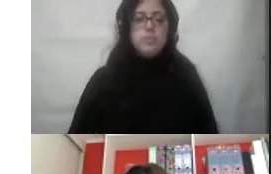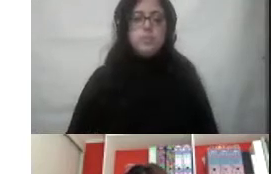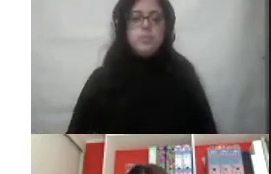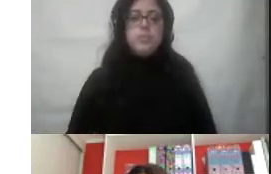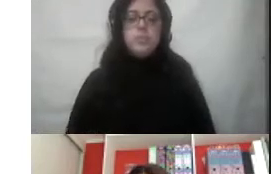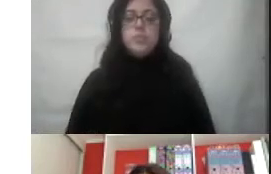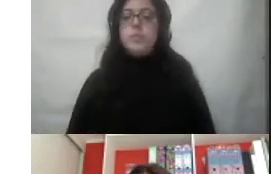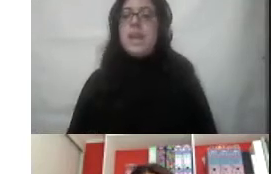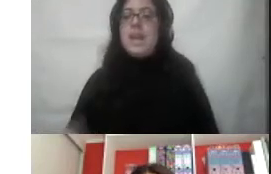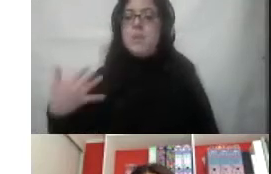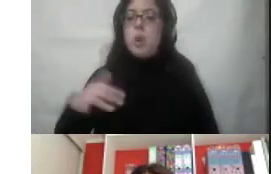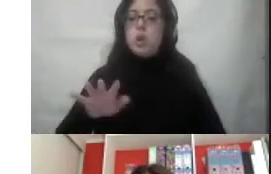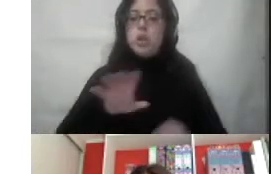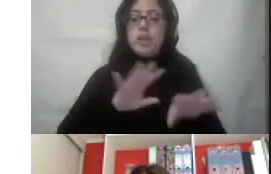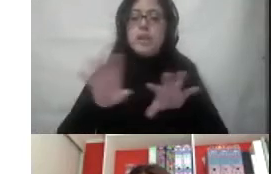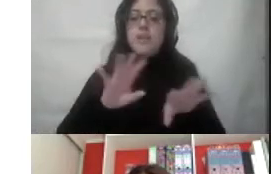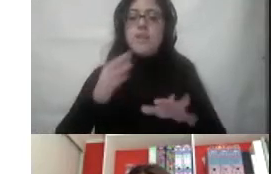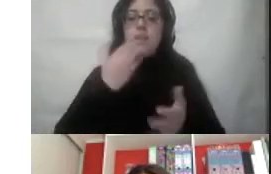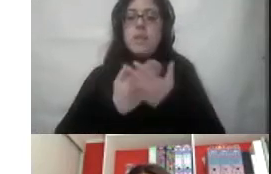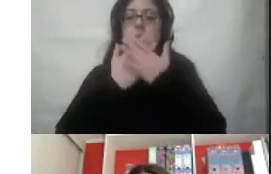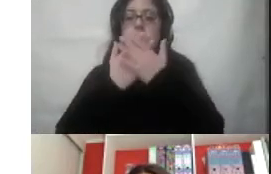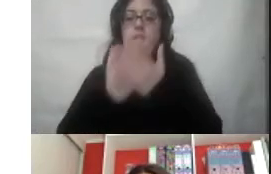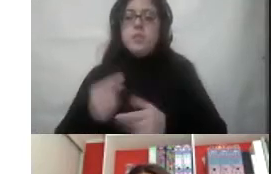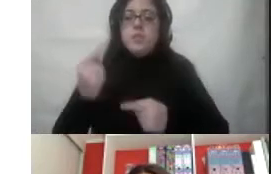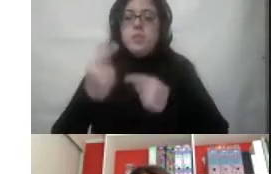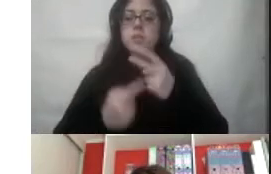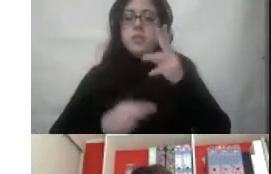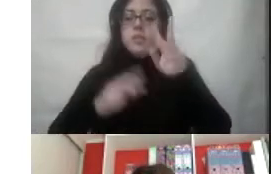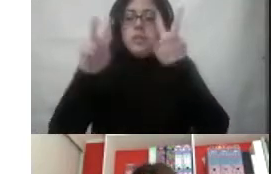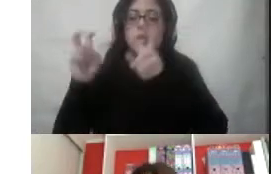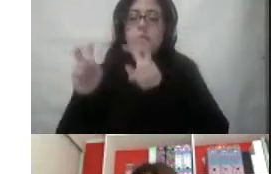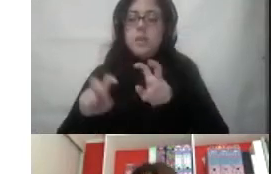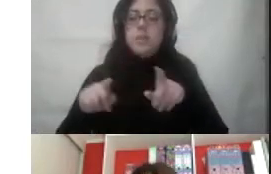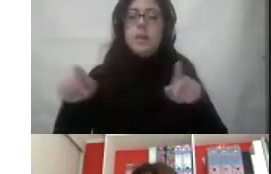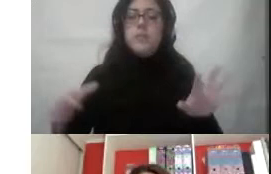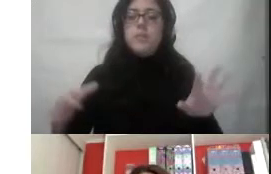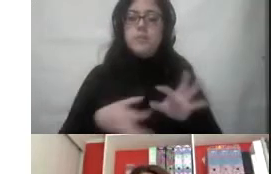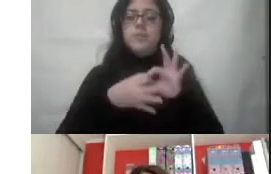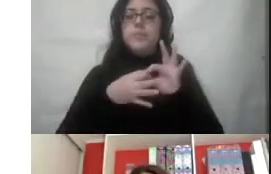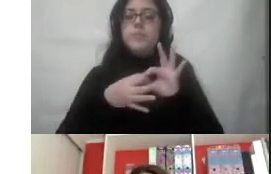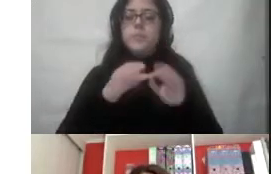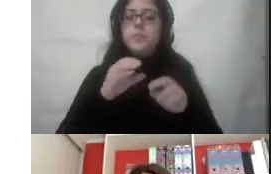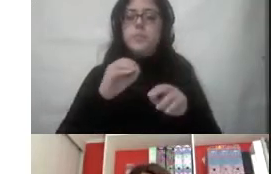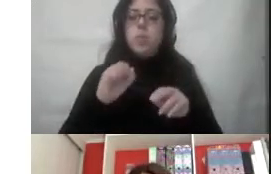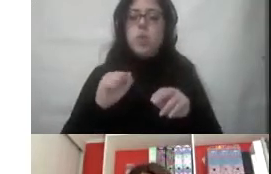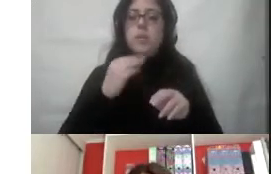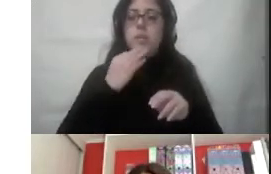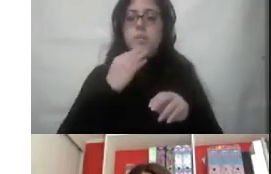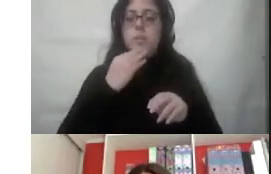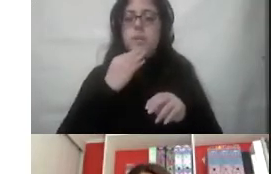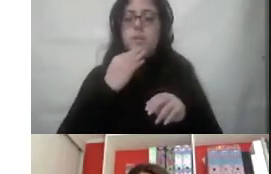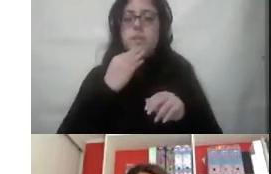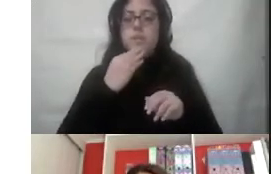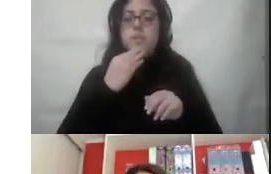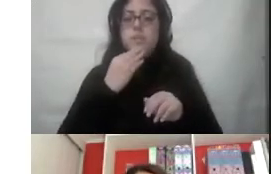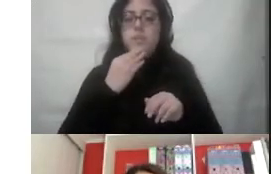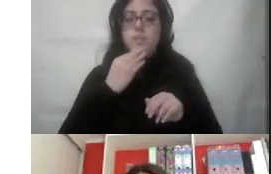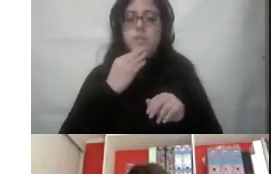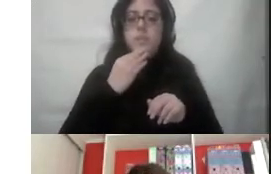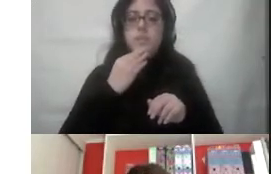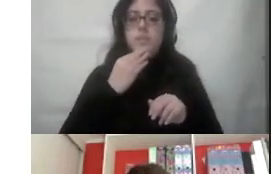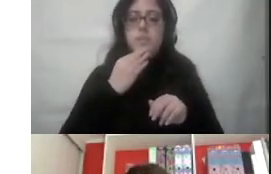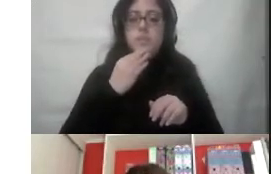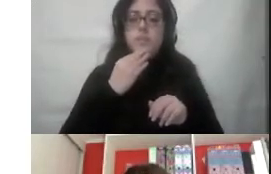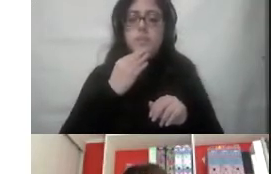las actividades que se vayan proponiendo en distintas etapas vayan relacionándose con los OA y vayan alimentando la